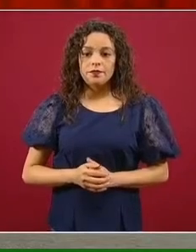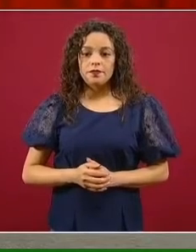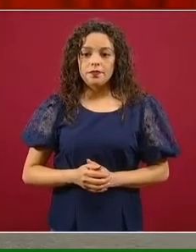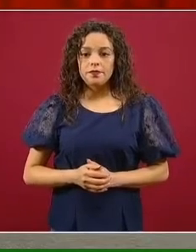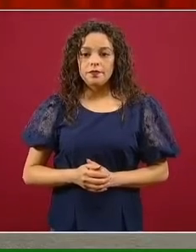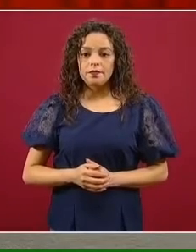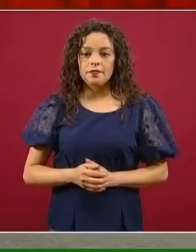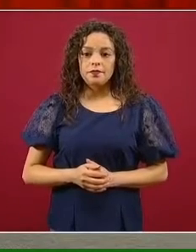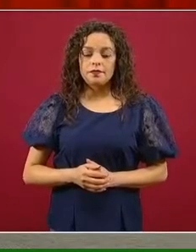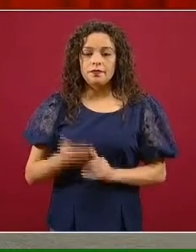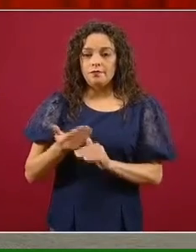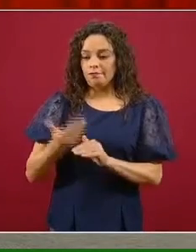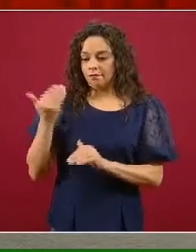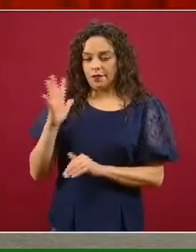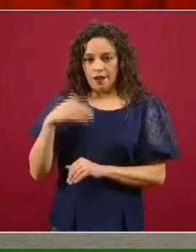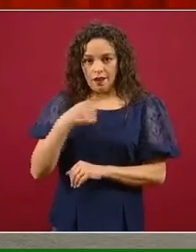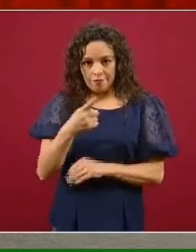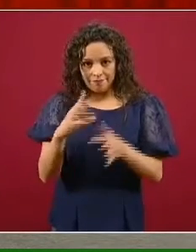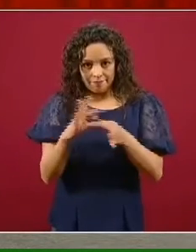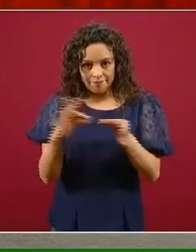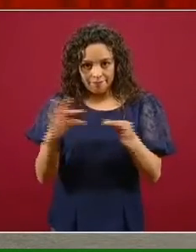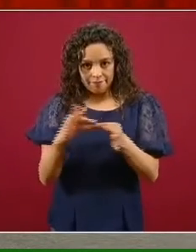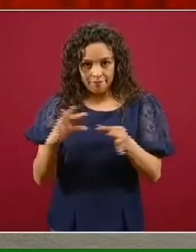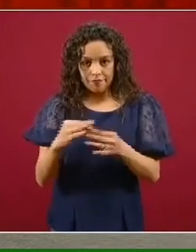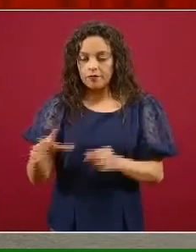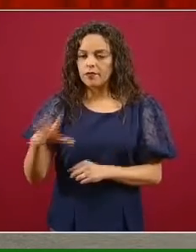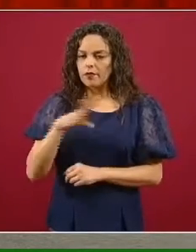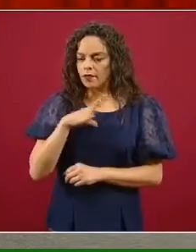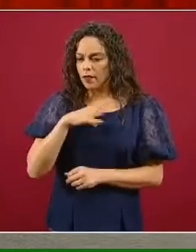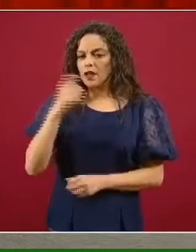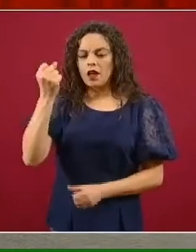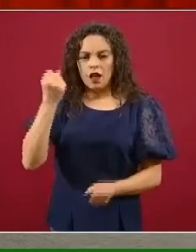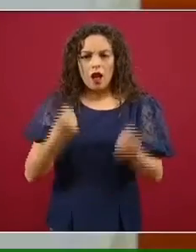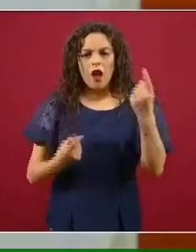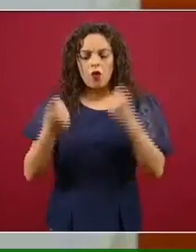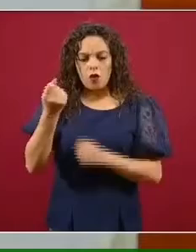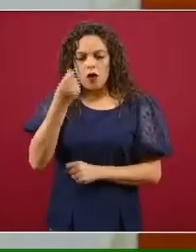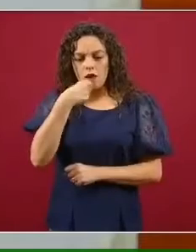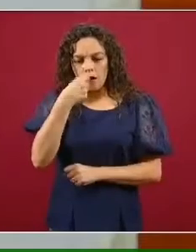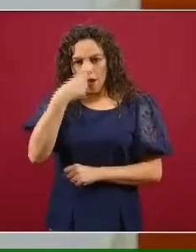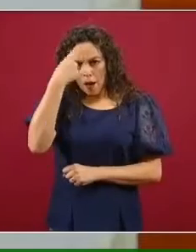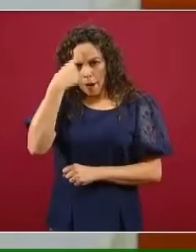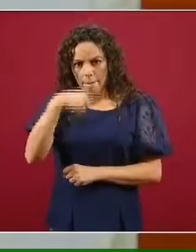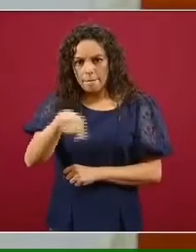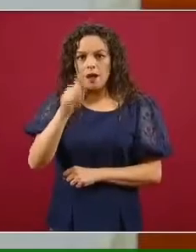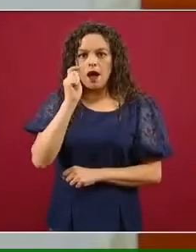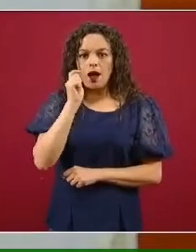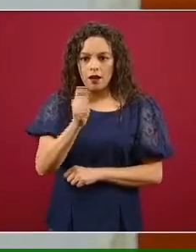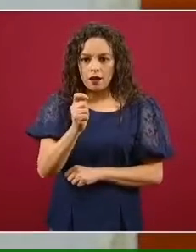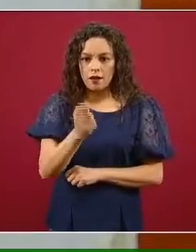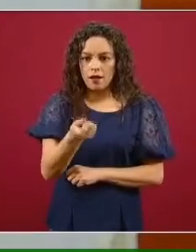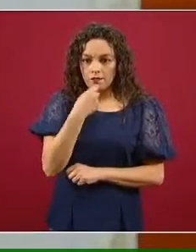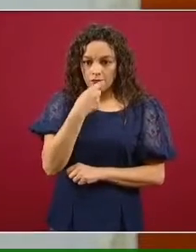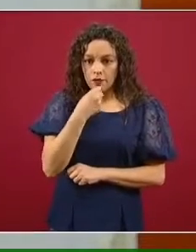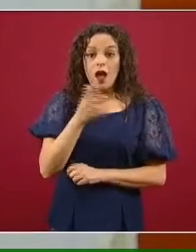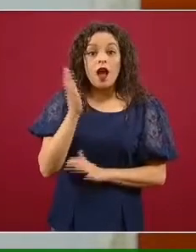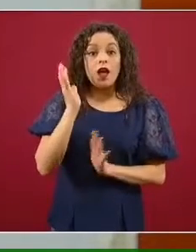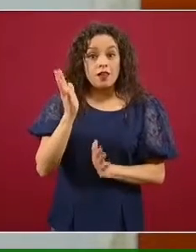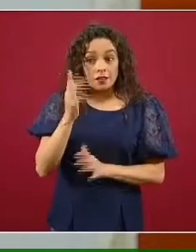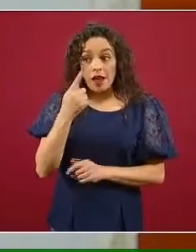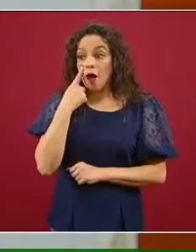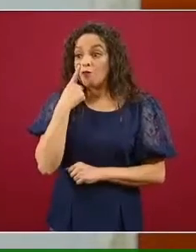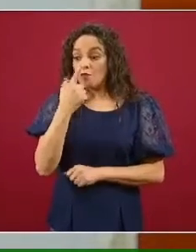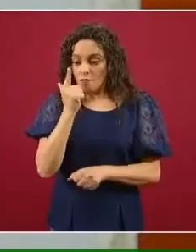Como les mencioné antes, hay algunos tratamientos con los cuales ya se cuenta evidencia de su potencial